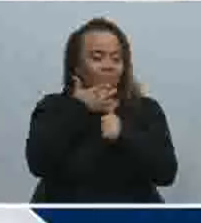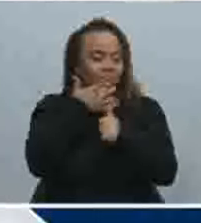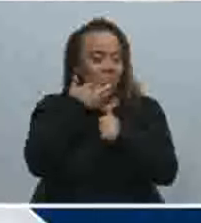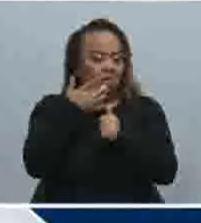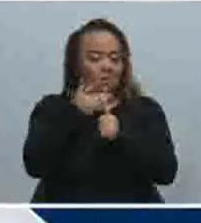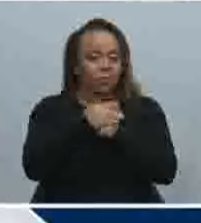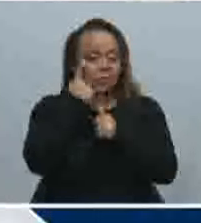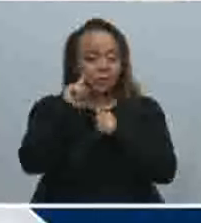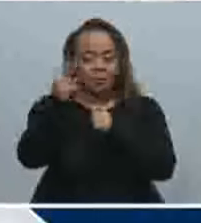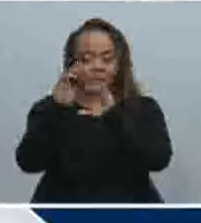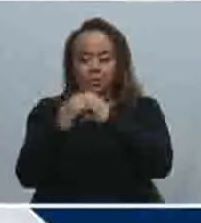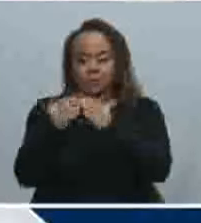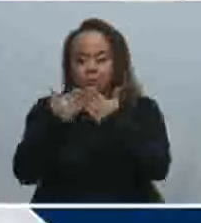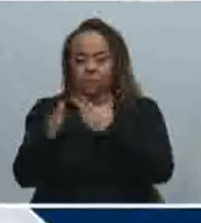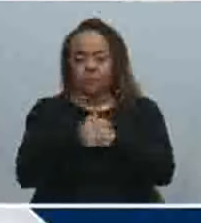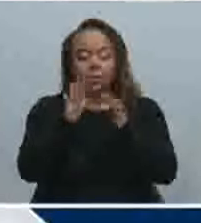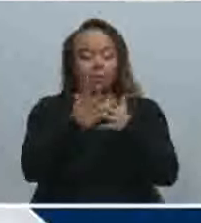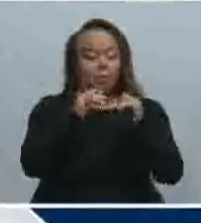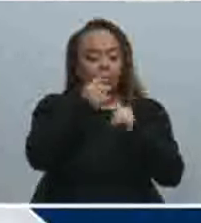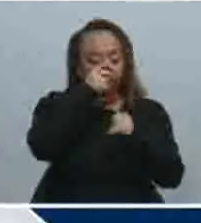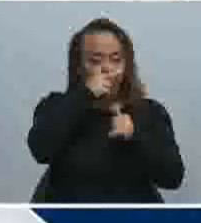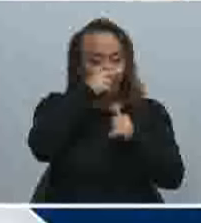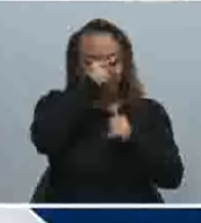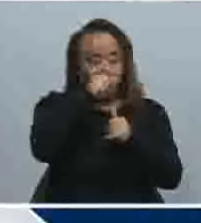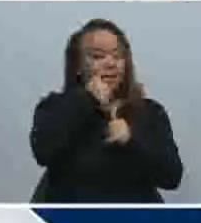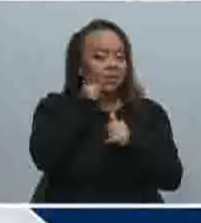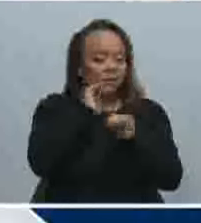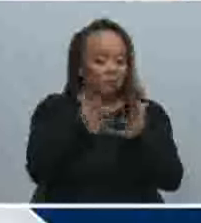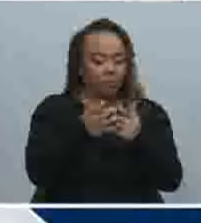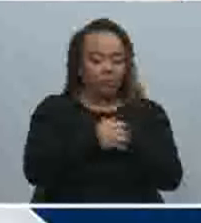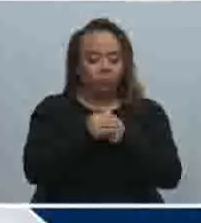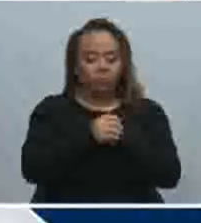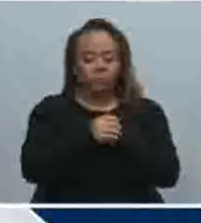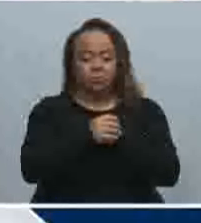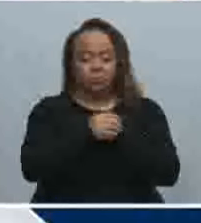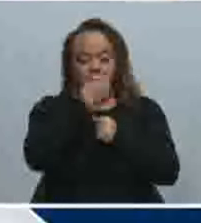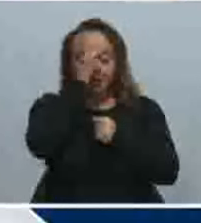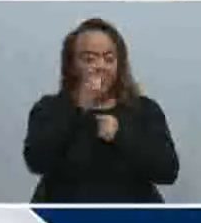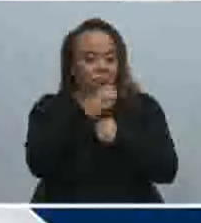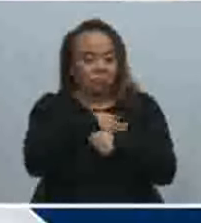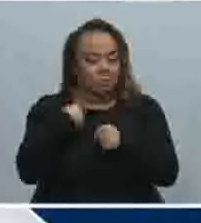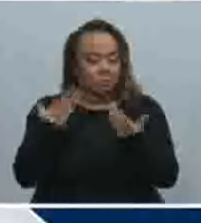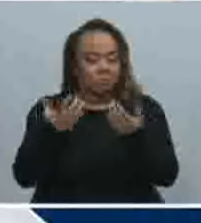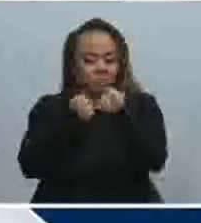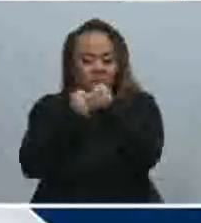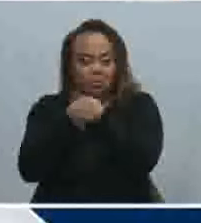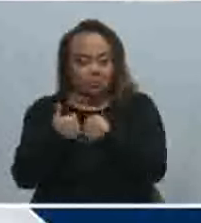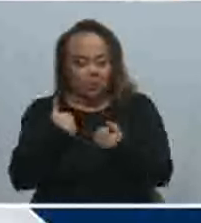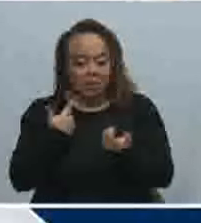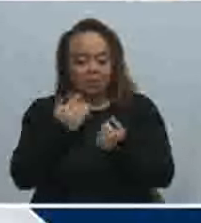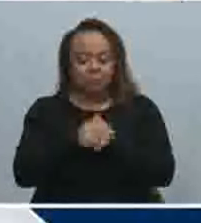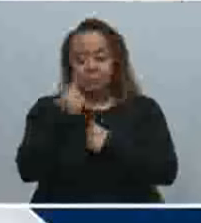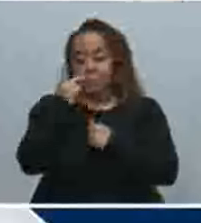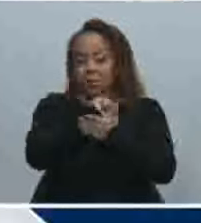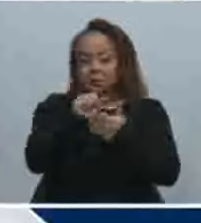Grecia Cómo jugó ayer qué refuerzos trajo esta temporada hay que ver a Santos